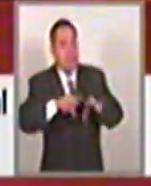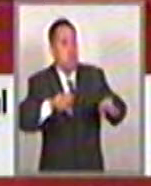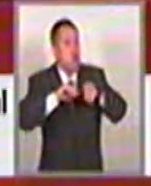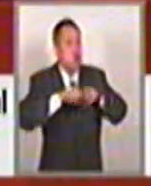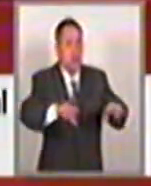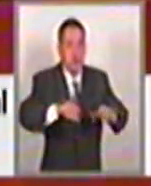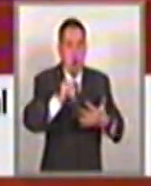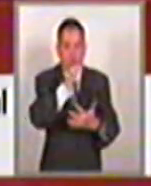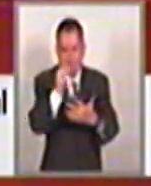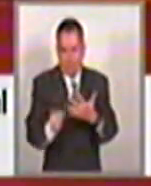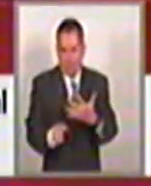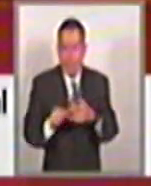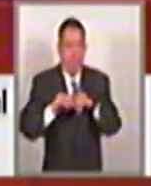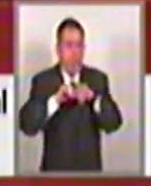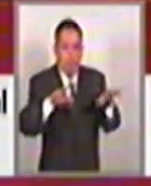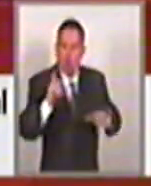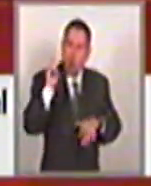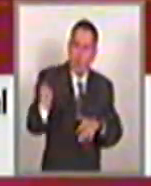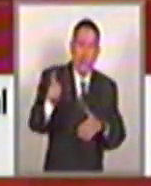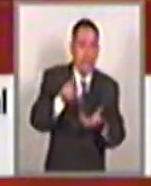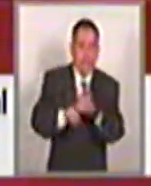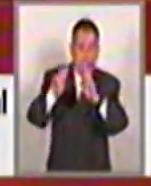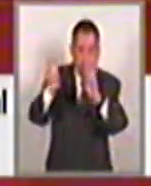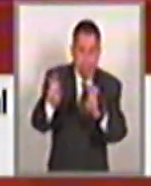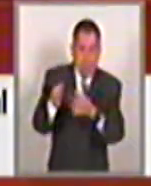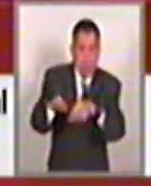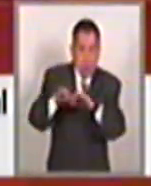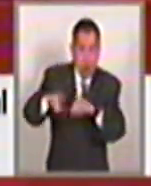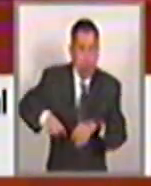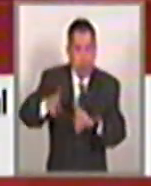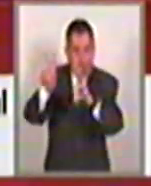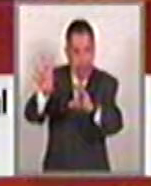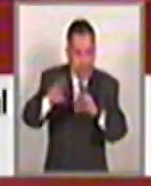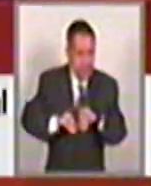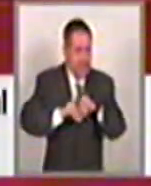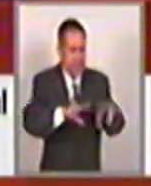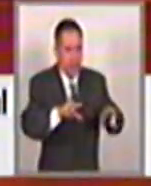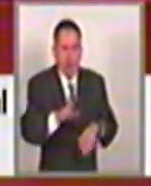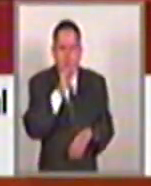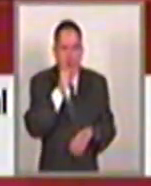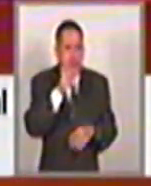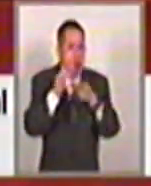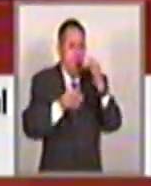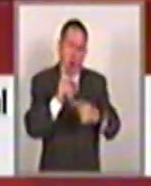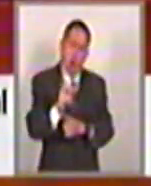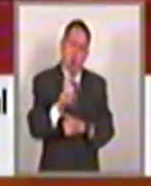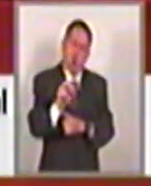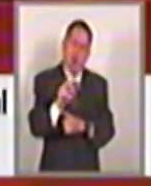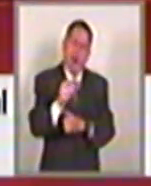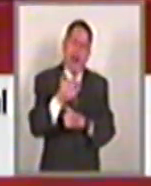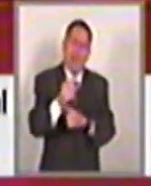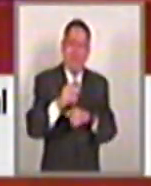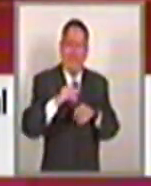de los contenidos, de la difusión de los temas importantes para el gobierno. Pero no podríamos en ningún momento estar hablando de una